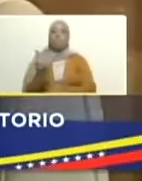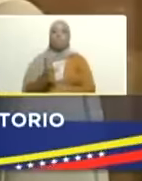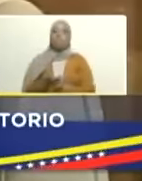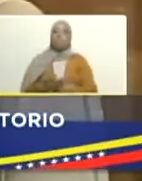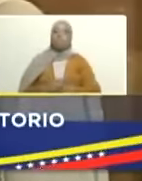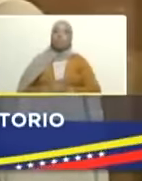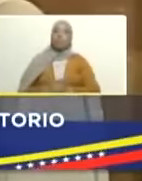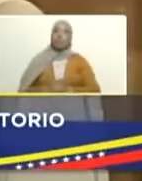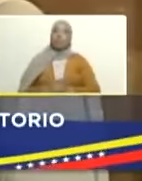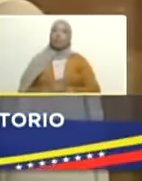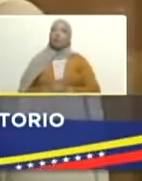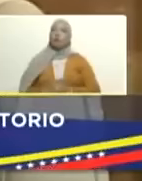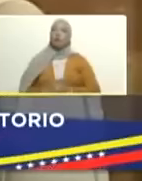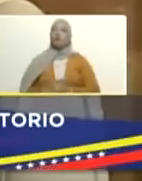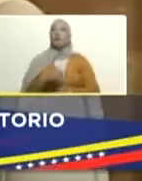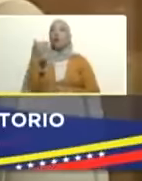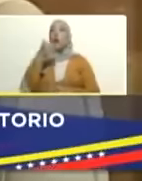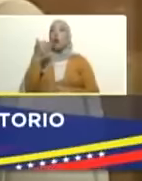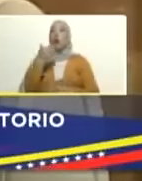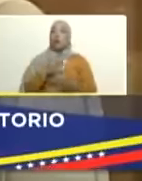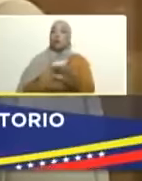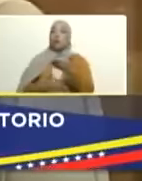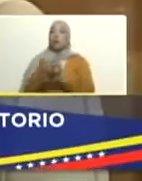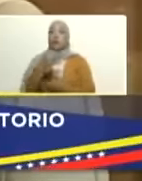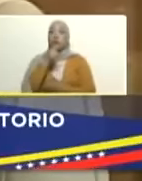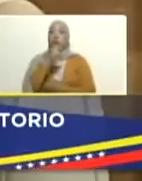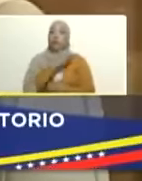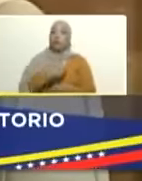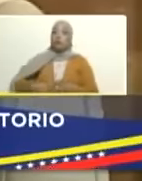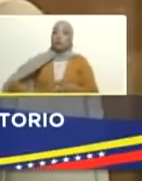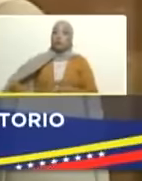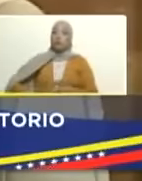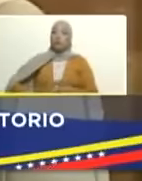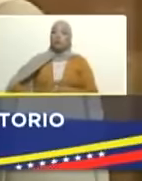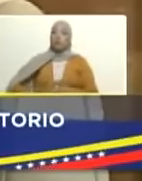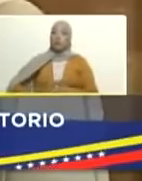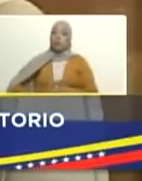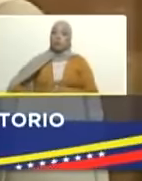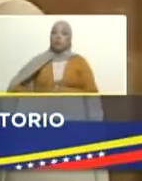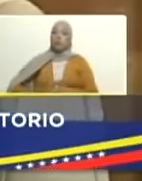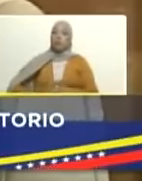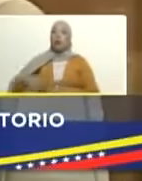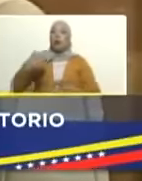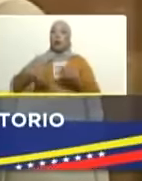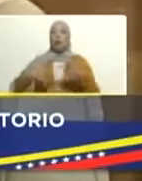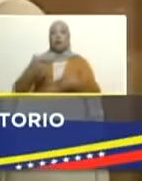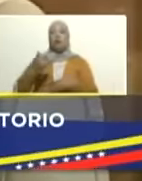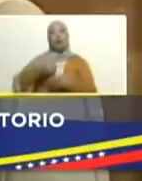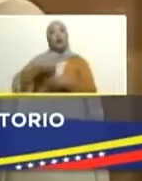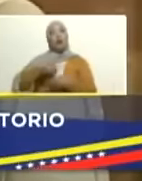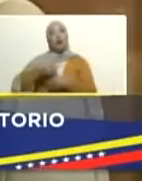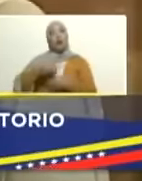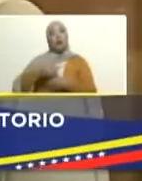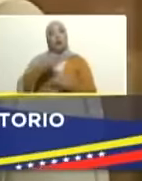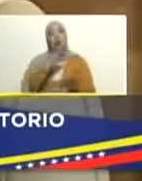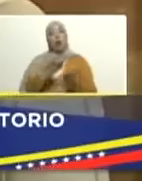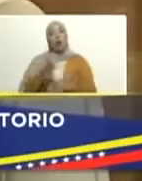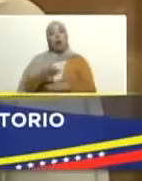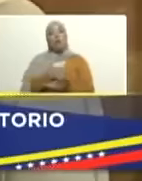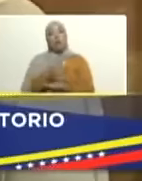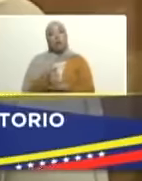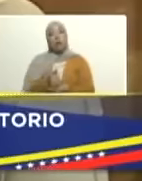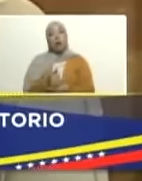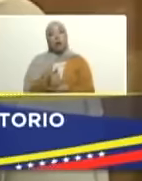documento que pinta la cancha, presidente, para los eventos electorales por venir,